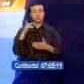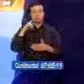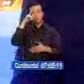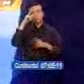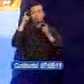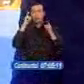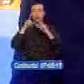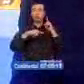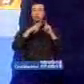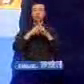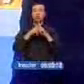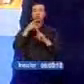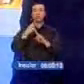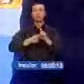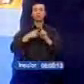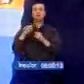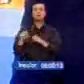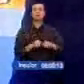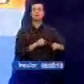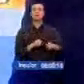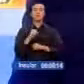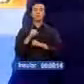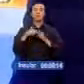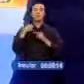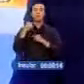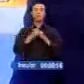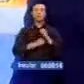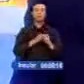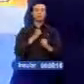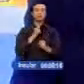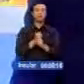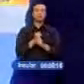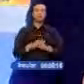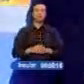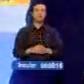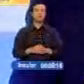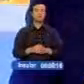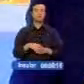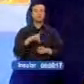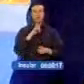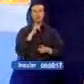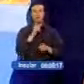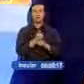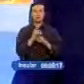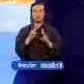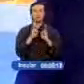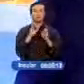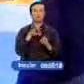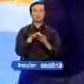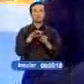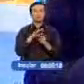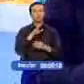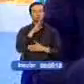se posicionará en el mes de mayo del próximo año. Pero evidentemente el tema electoral